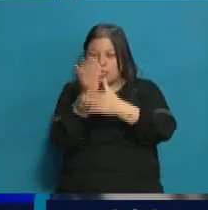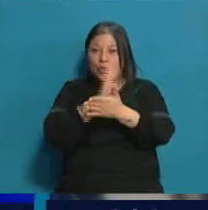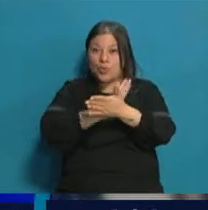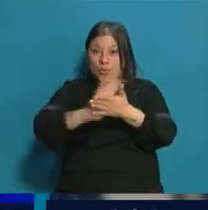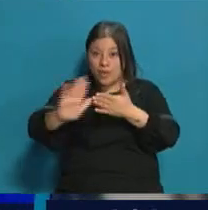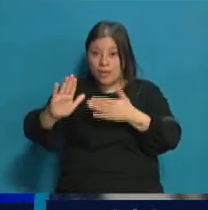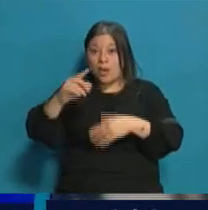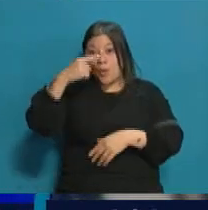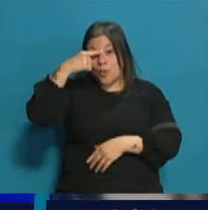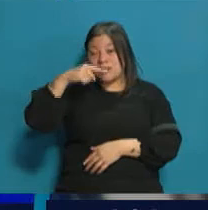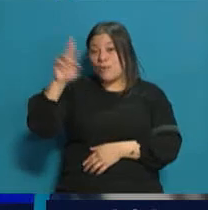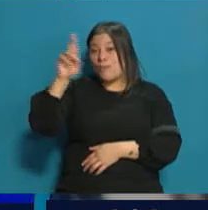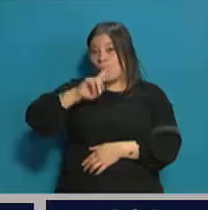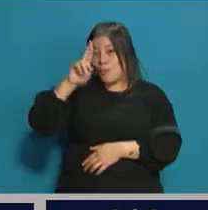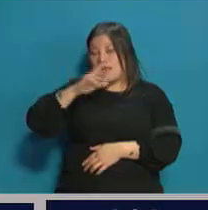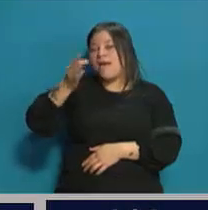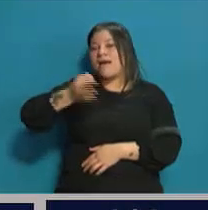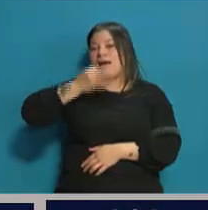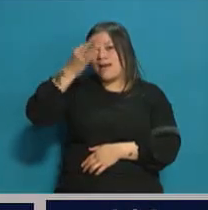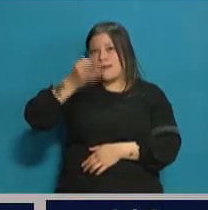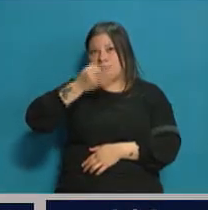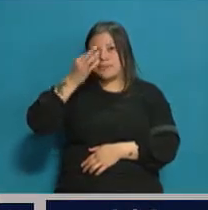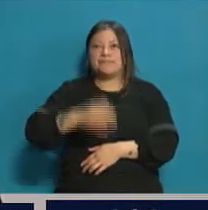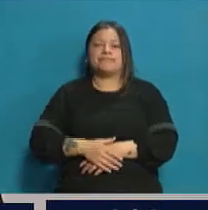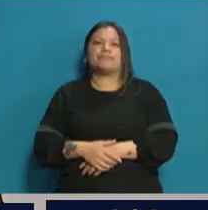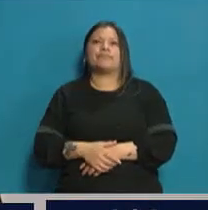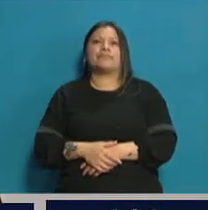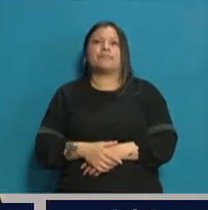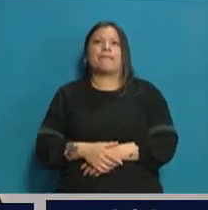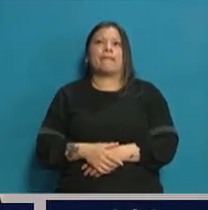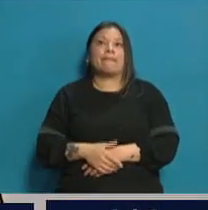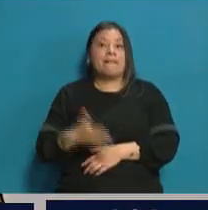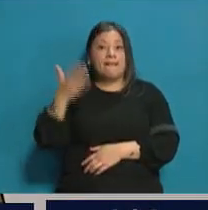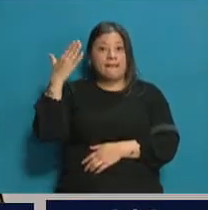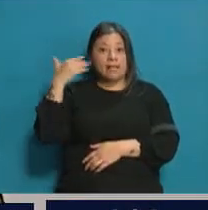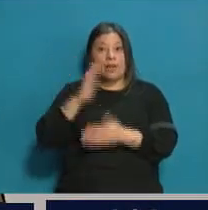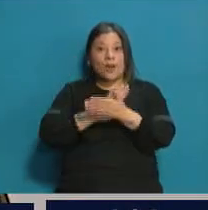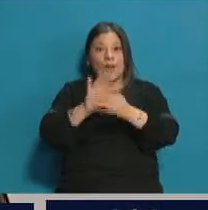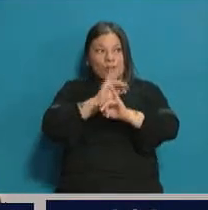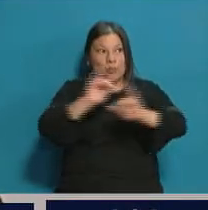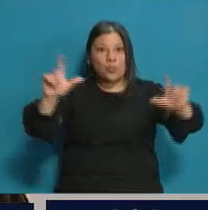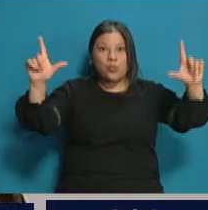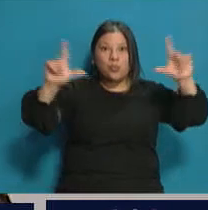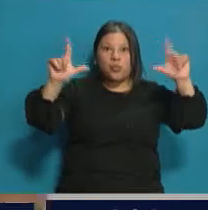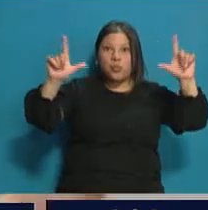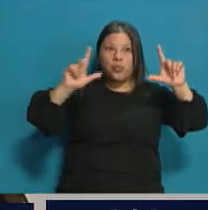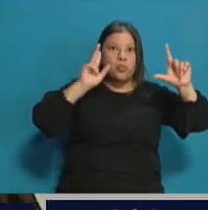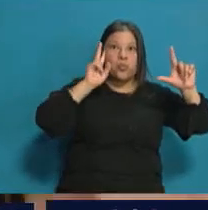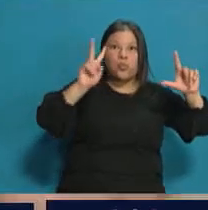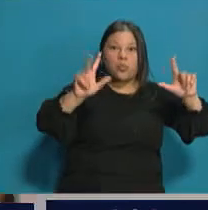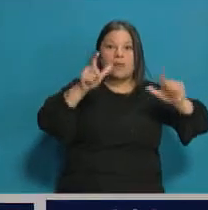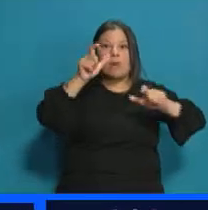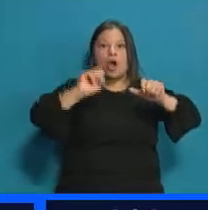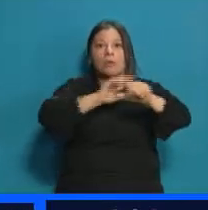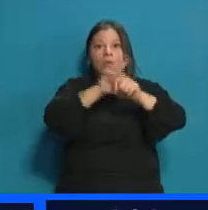¿Cerramos con Iris? Bueno. Que aumenta el número de casos, como te decía antes, cuando aparecen las noticias, cuando ustedes difunden el aumento del número de